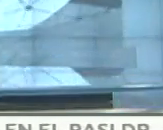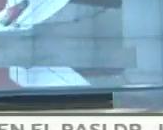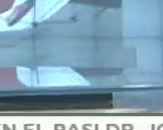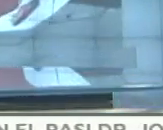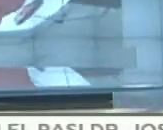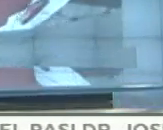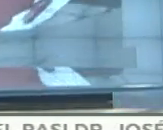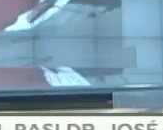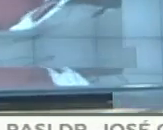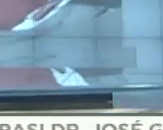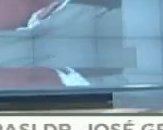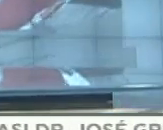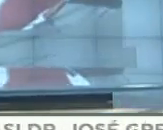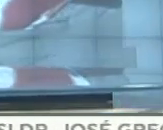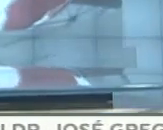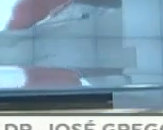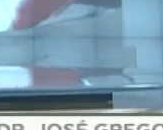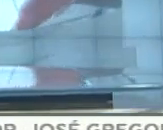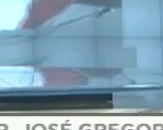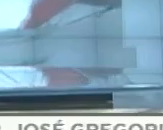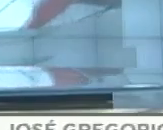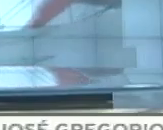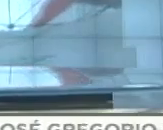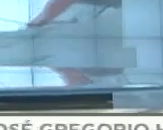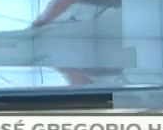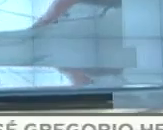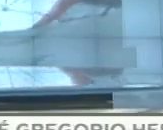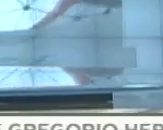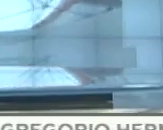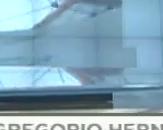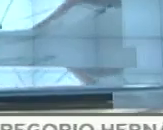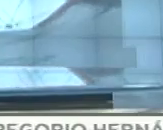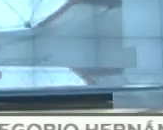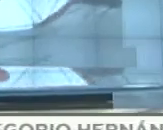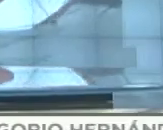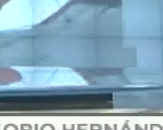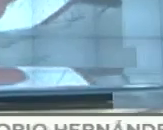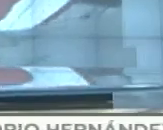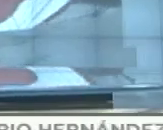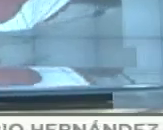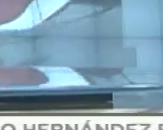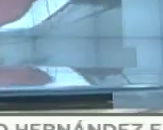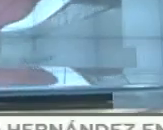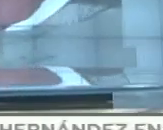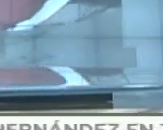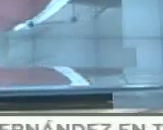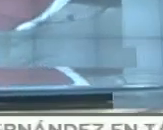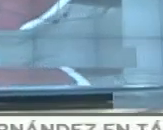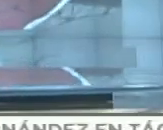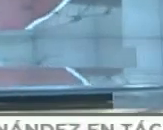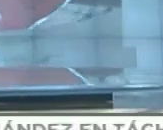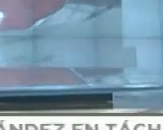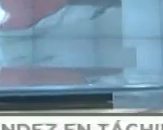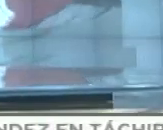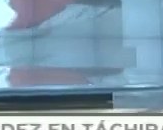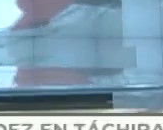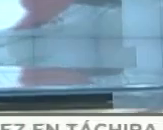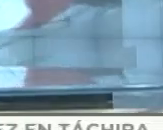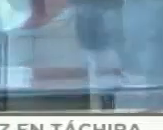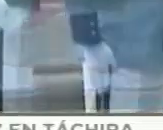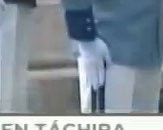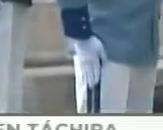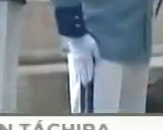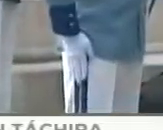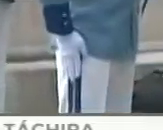Se siguen los actos conmemorativos de los 199 años de la Batalla de Carabobo, batalla heroica. Actividad presidencial de inmediato, vamos a verla.